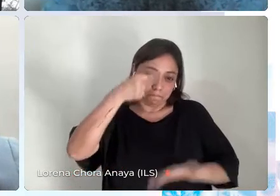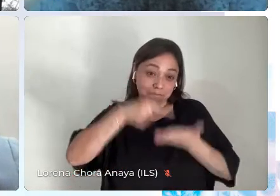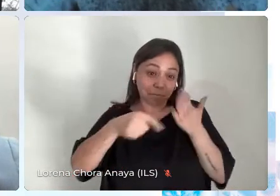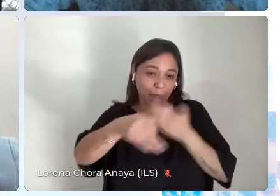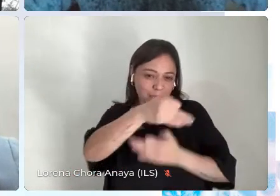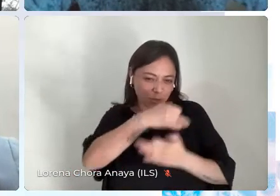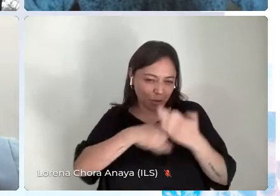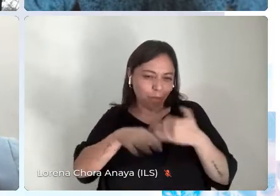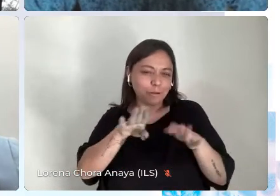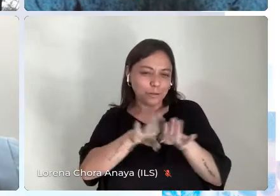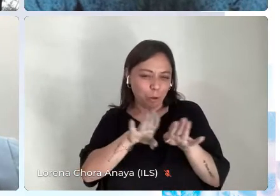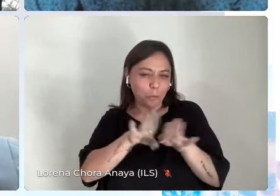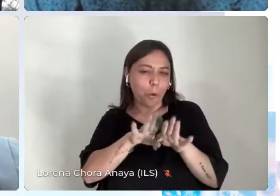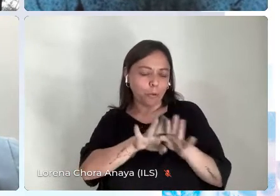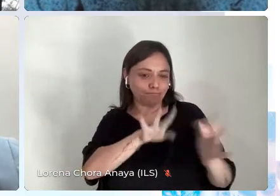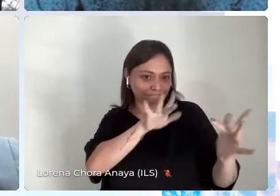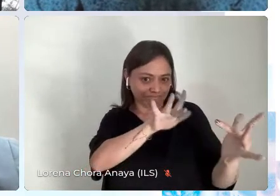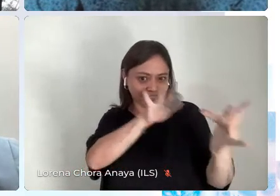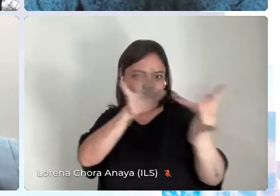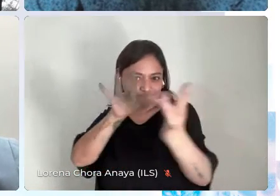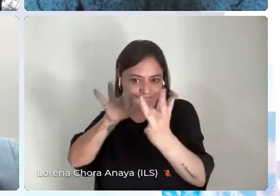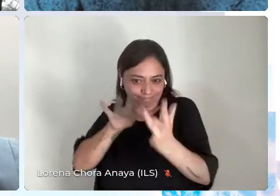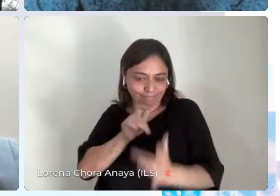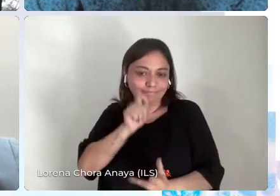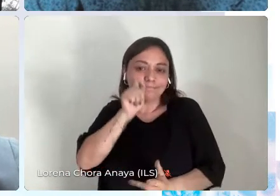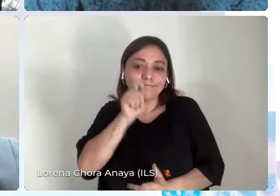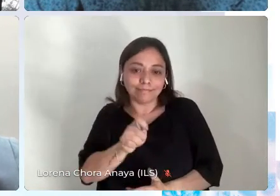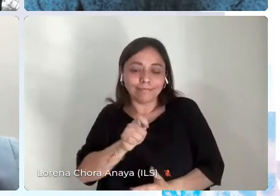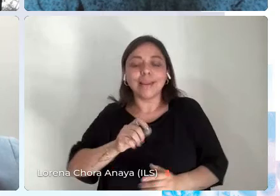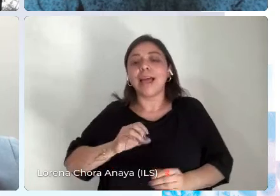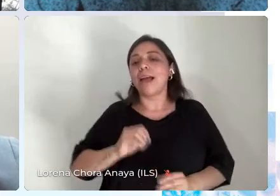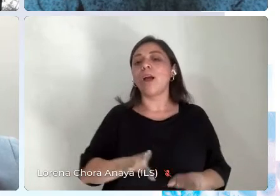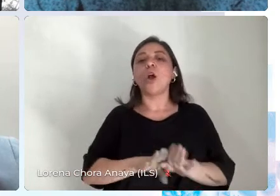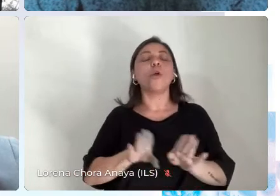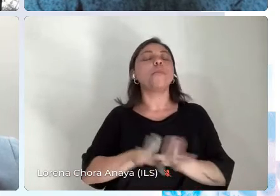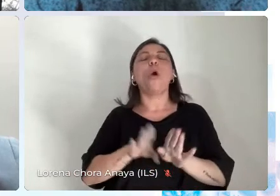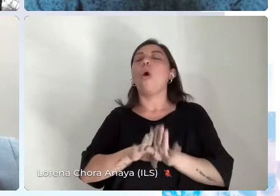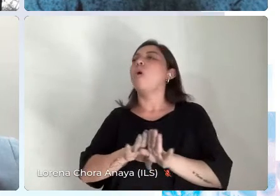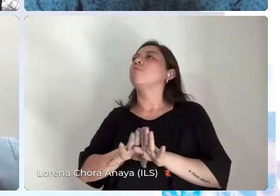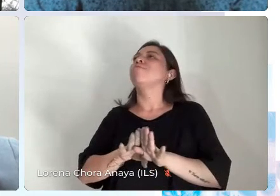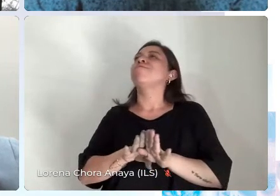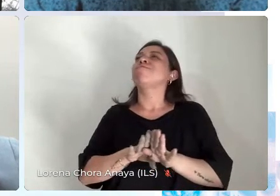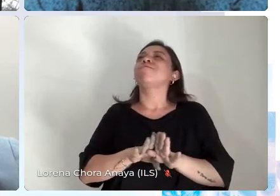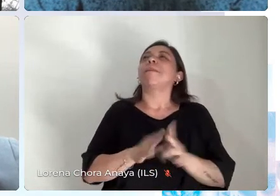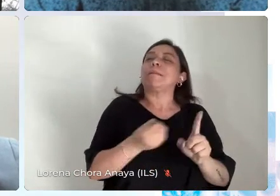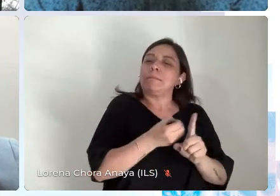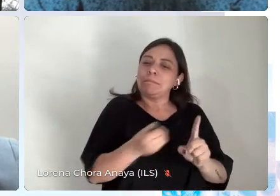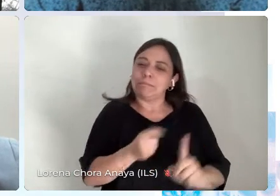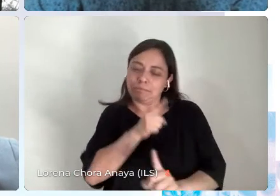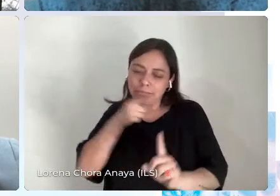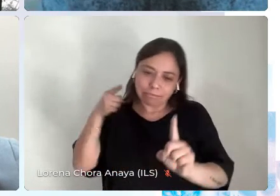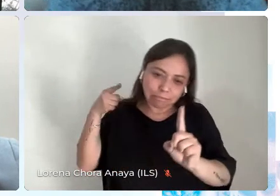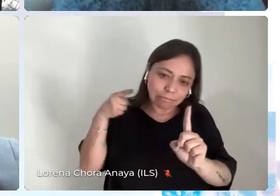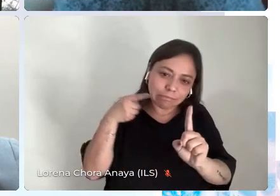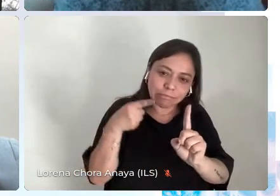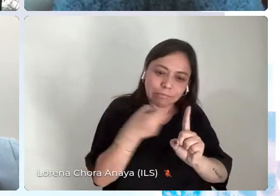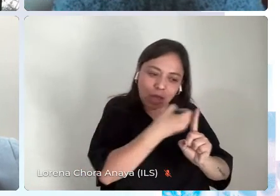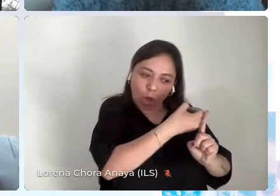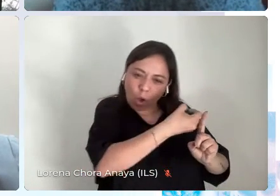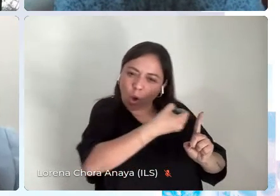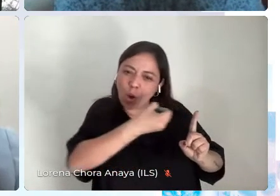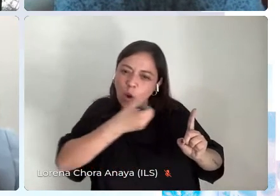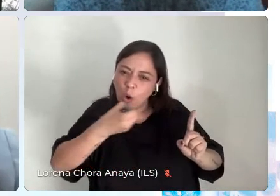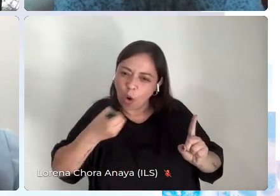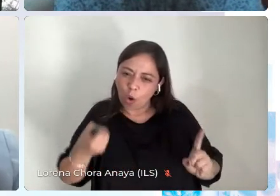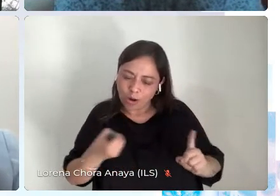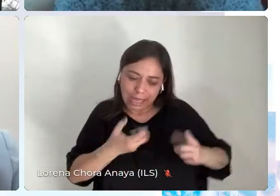los mensajes. El tema de la coherencia para mí es fundamental. Y esa coherencia pasa porque seamos